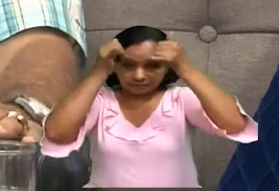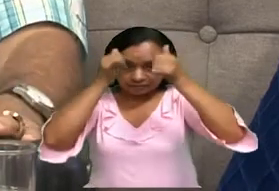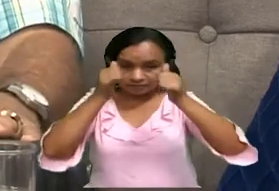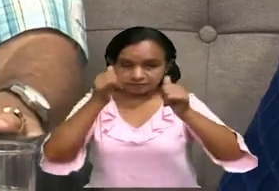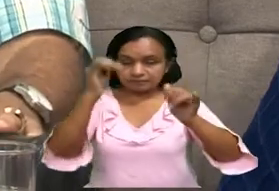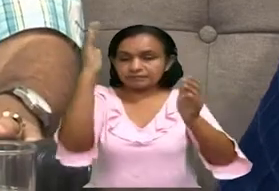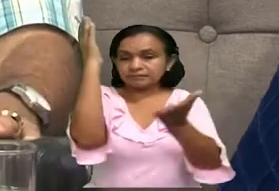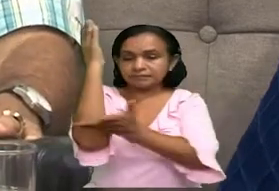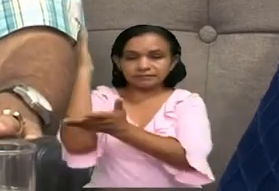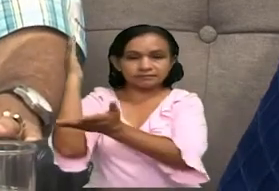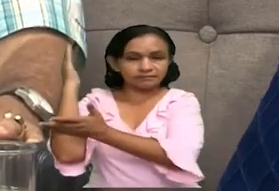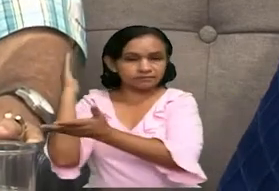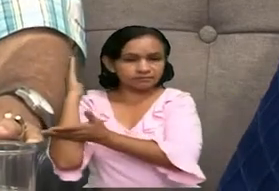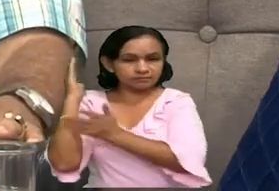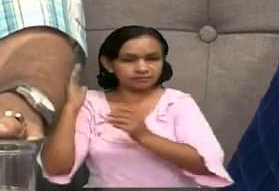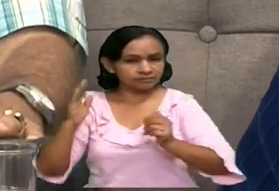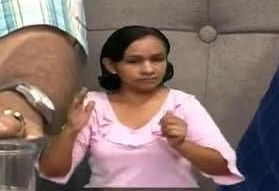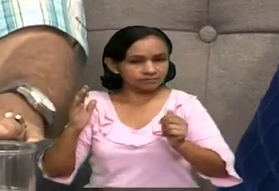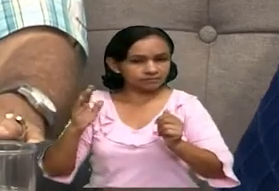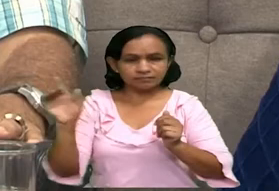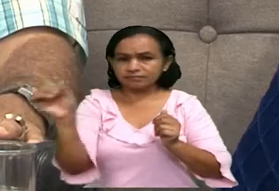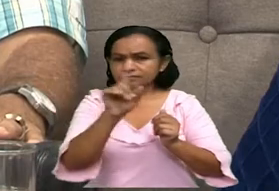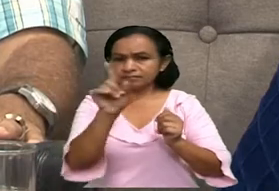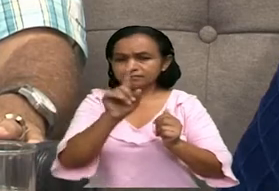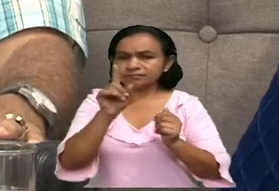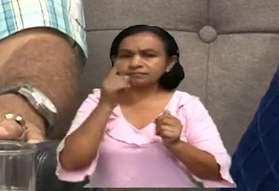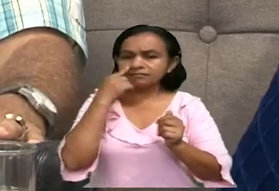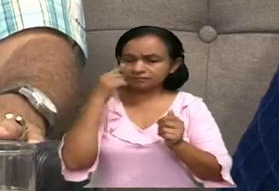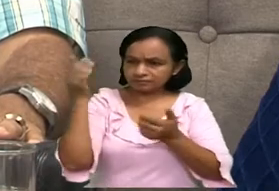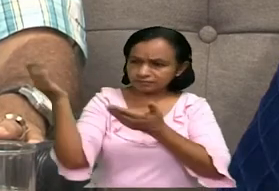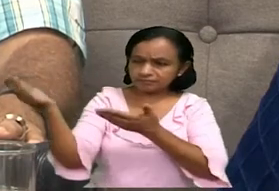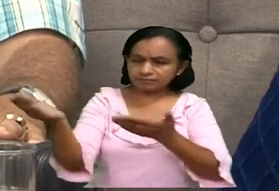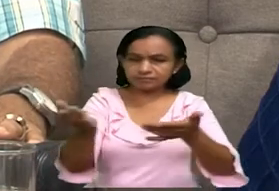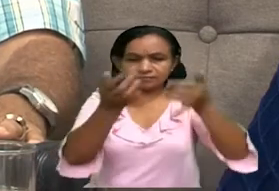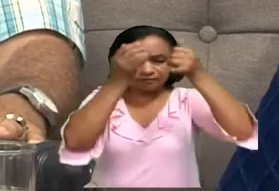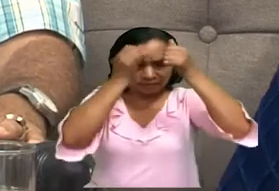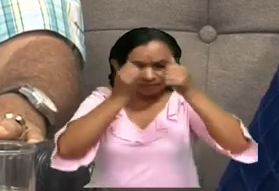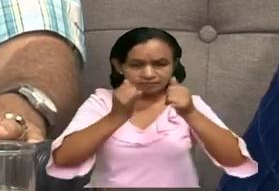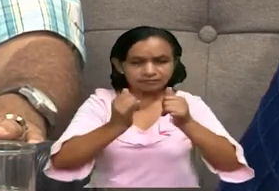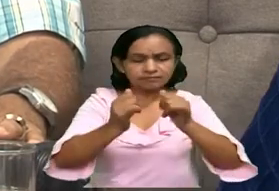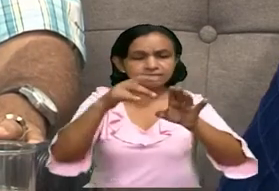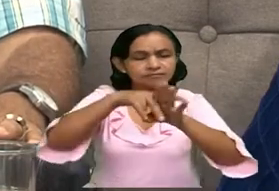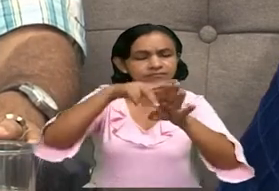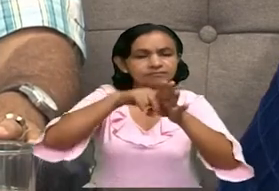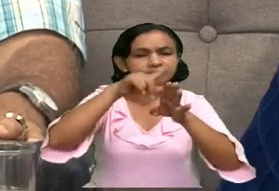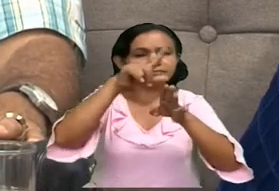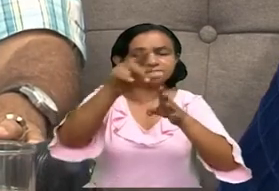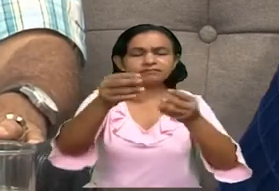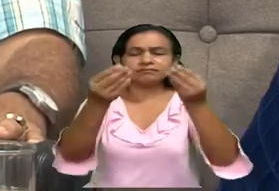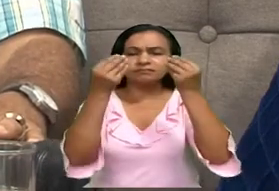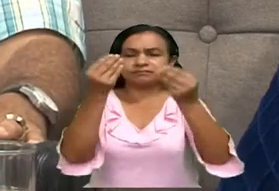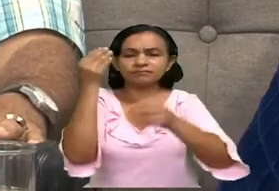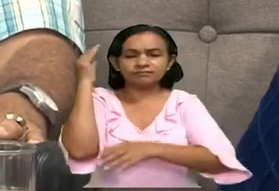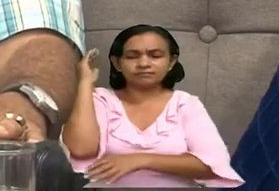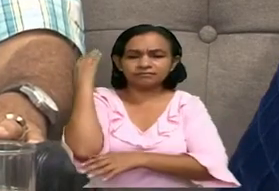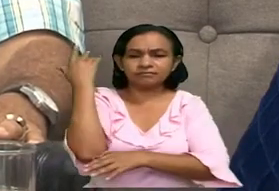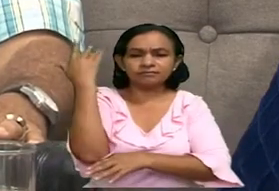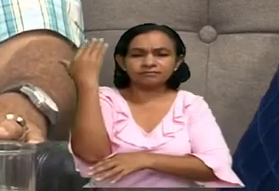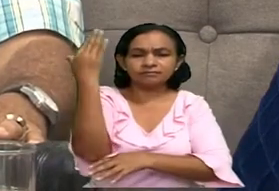espalda, etcétera, pero yo los invito a visitar la finca ganadera y van a encontrarse con que hay mucha